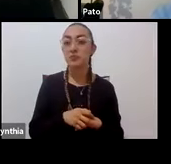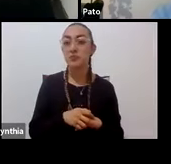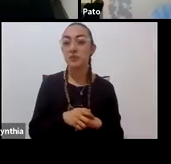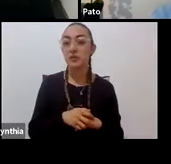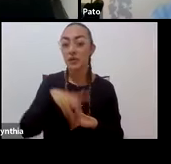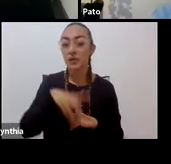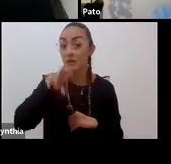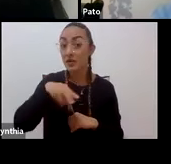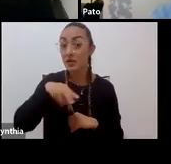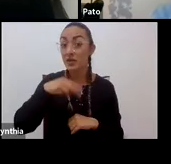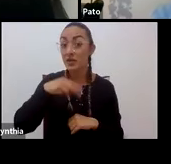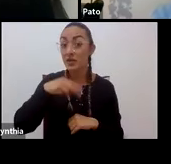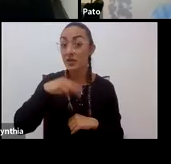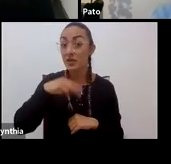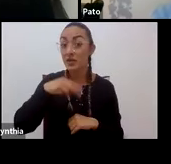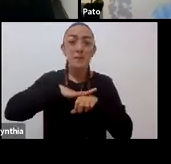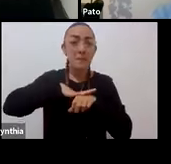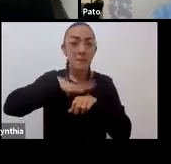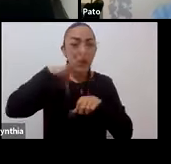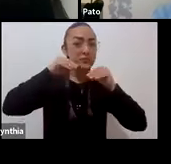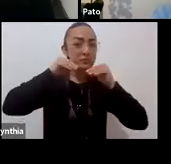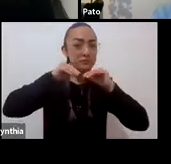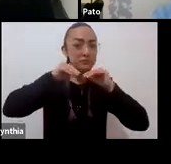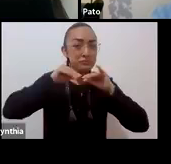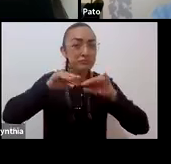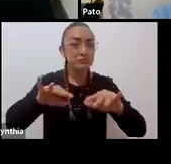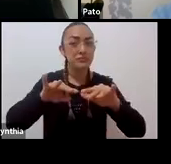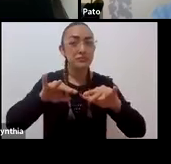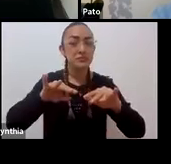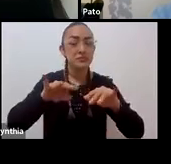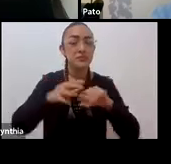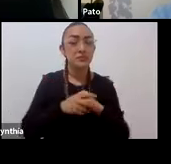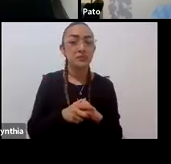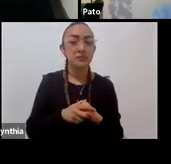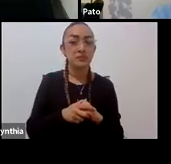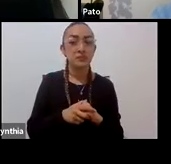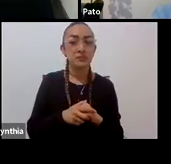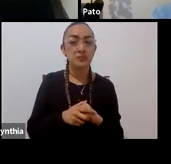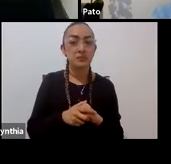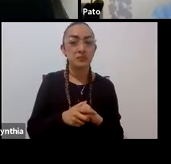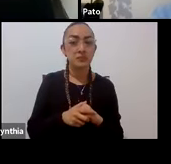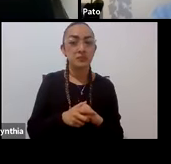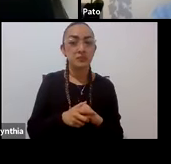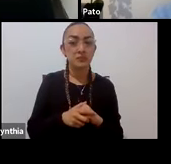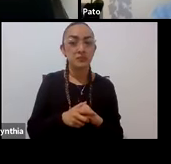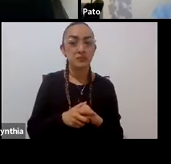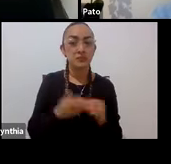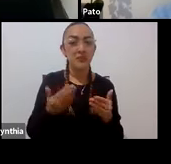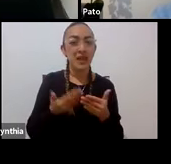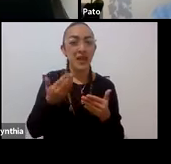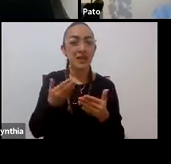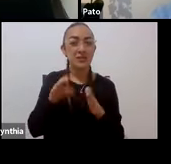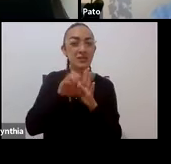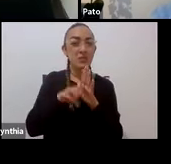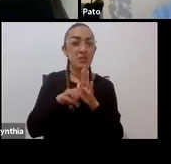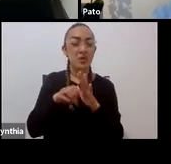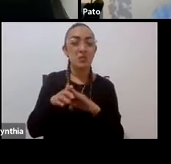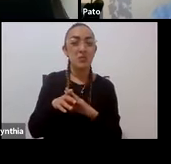incrementar la oferta y trabajar en ese sentido. Si antes teníamos